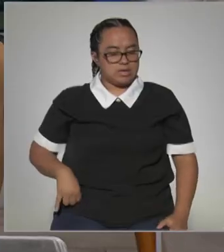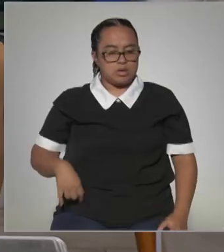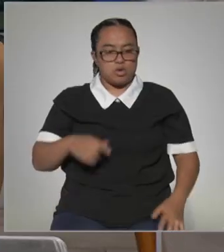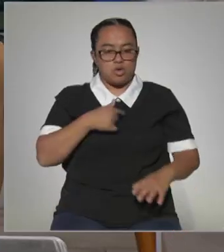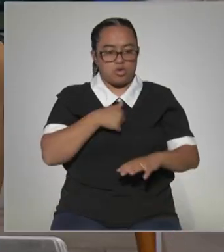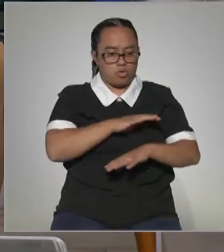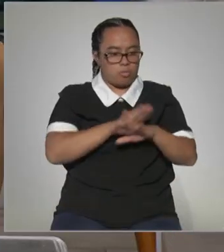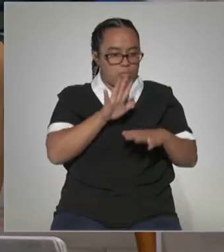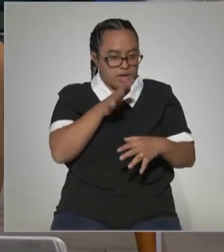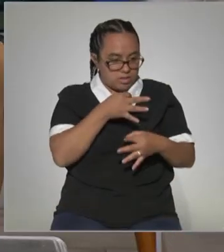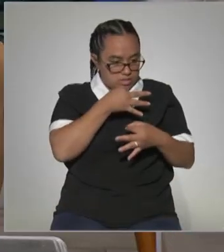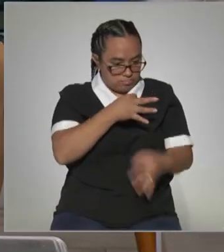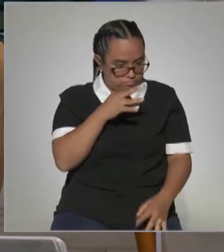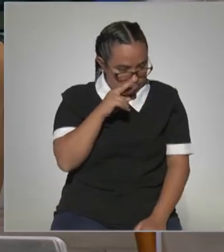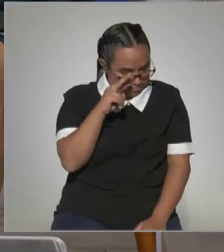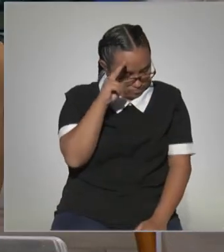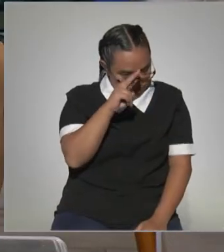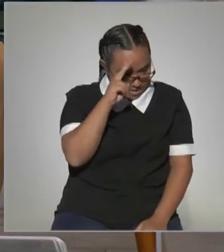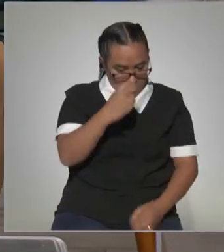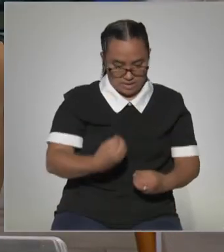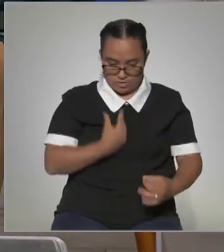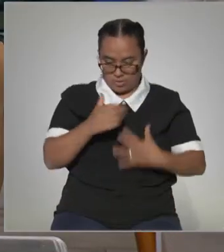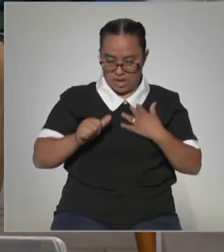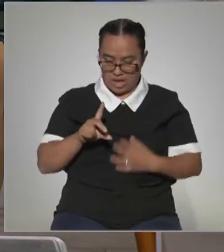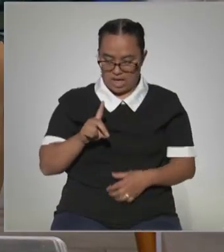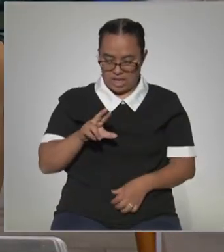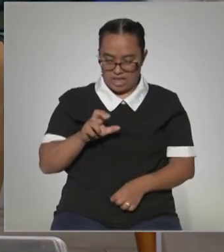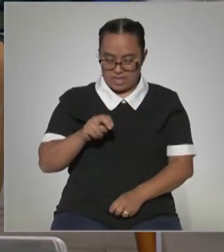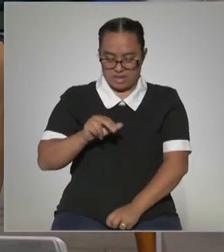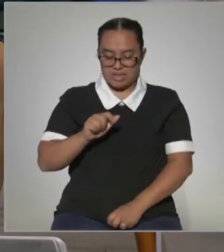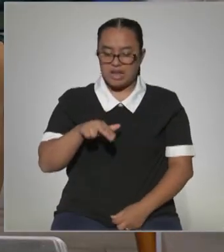la adrenalina. Ah, sí. Sí. A ver, platícanos.